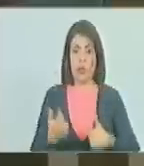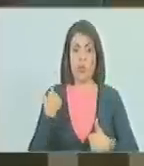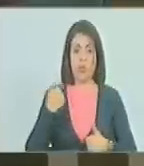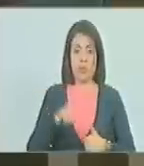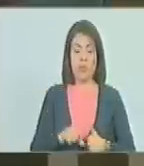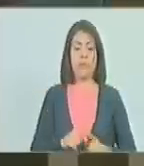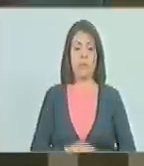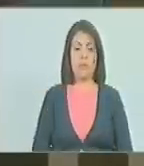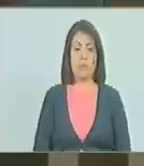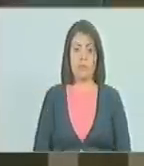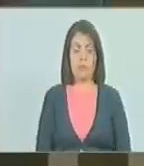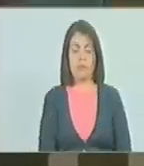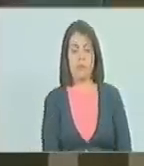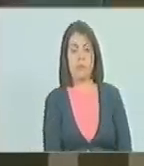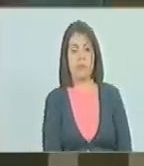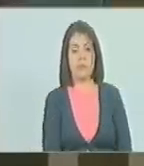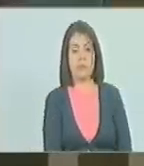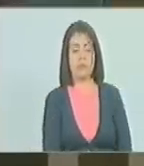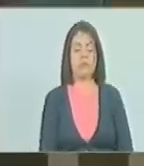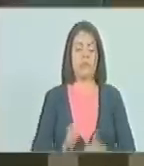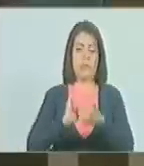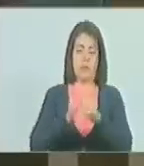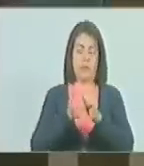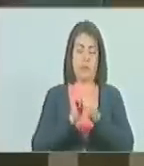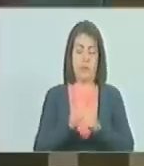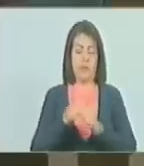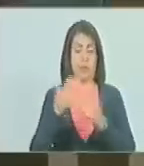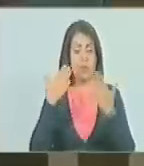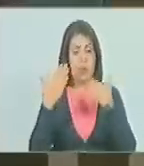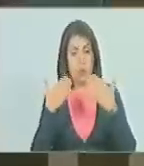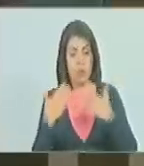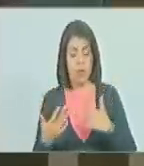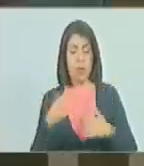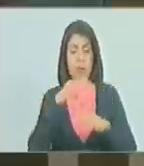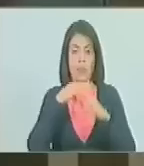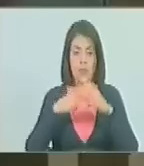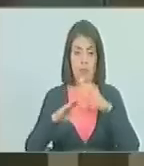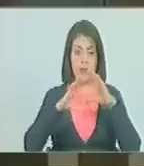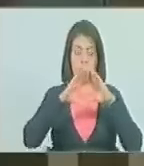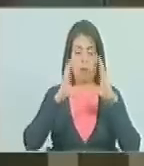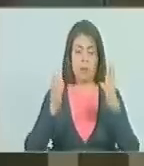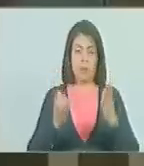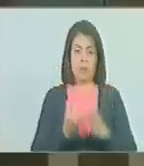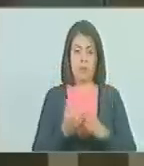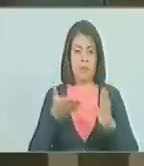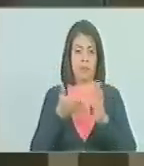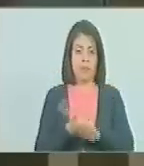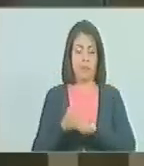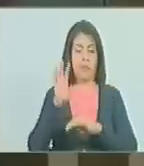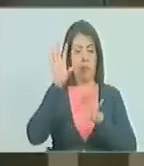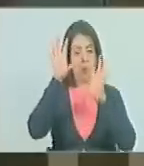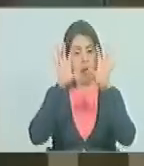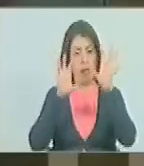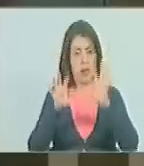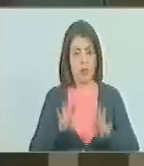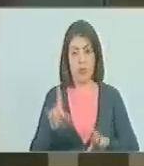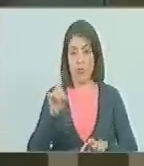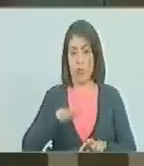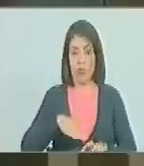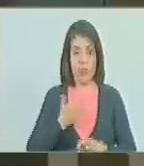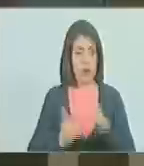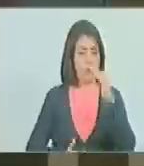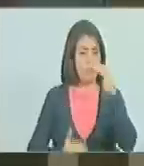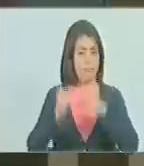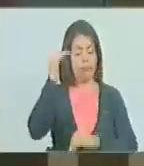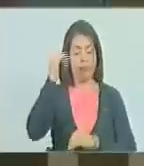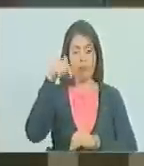gozan del deporte, de la diversión. Y el mensaje al mundo, sobre todo esos países que no han podido